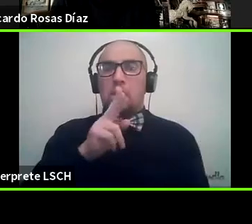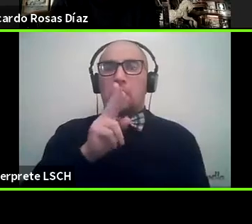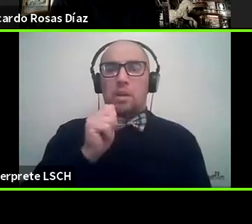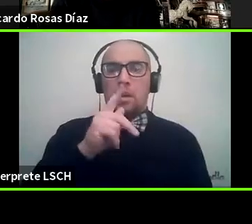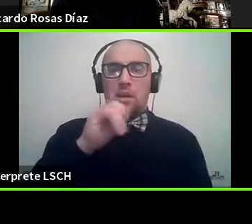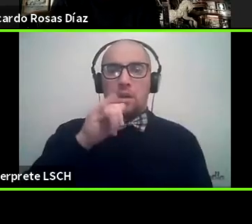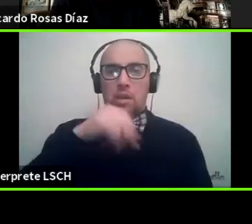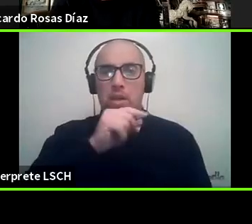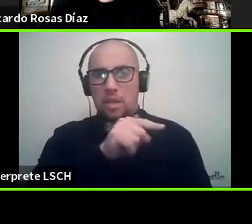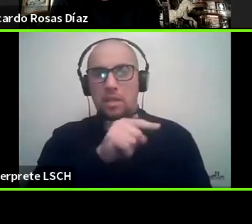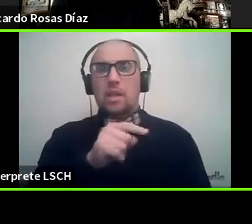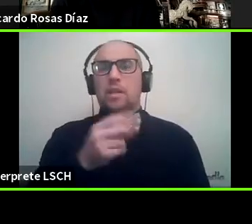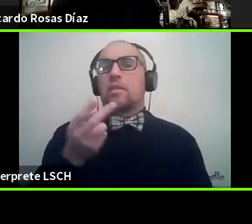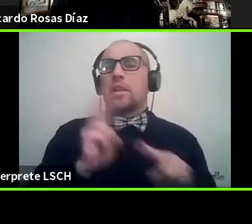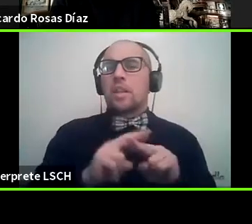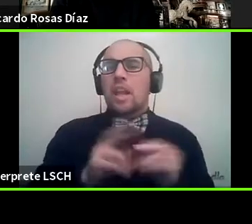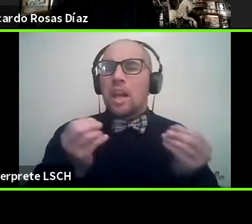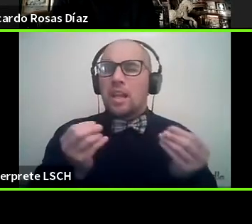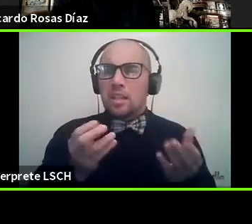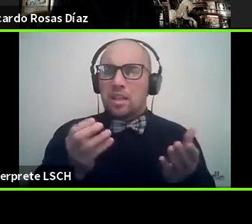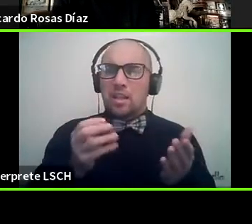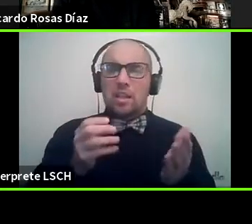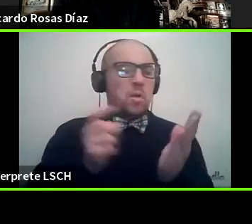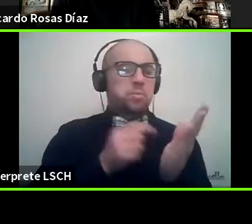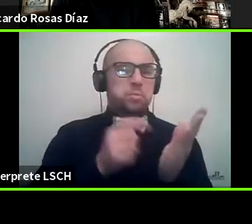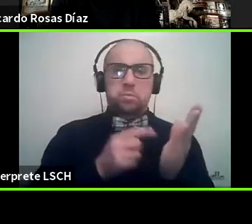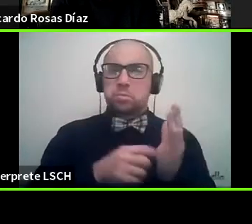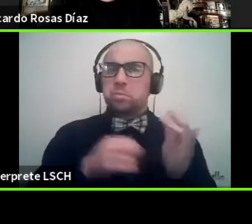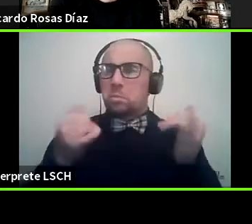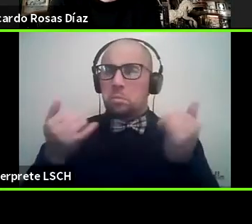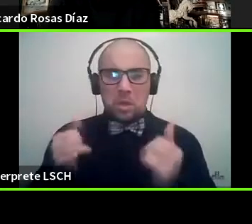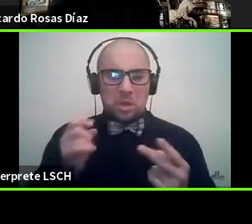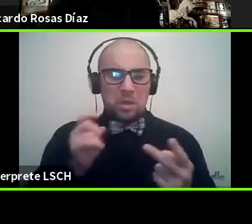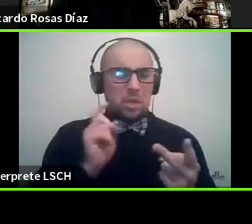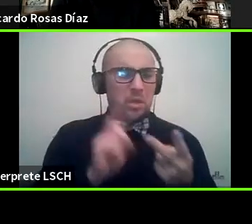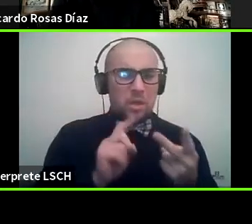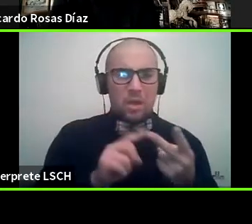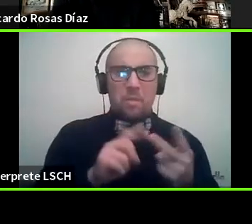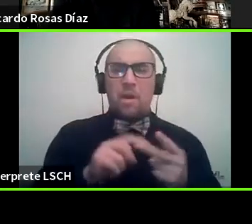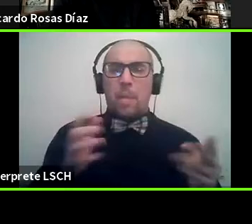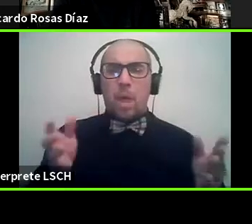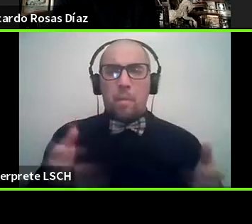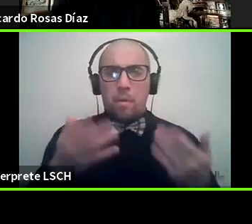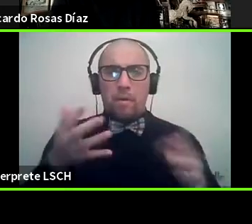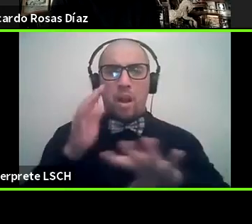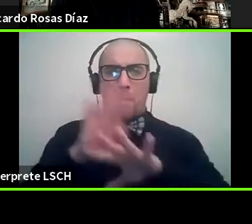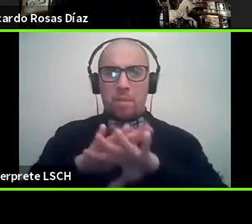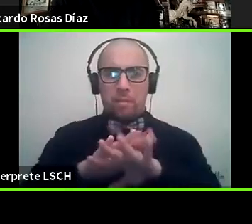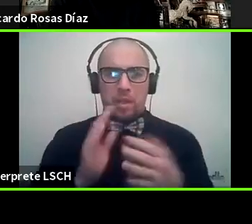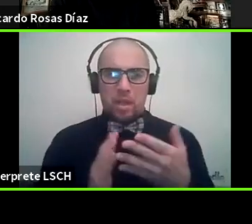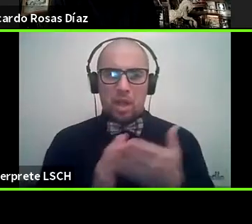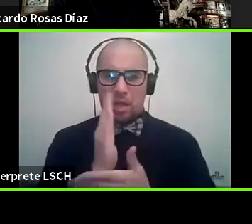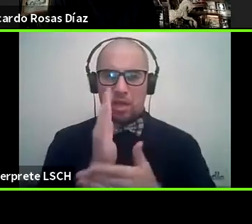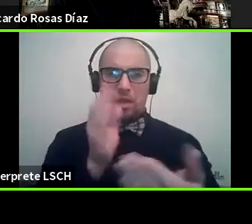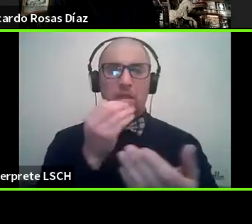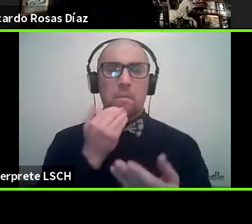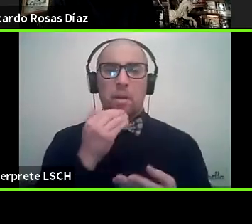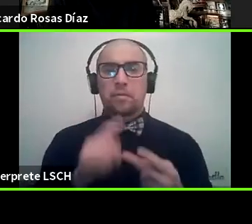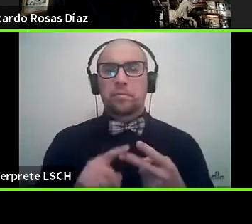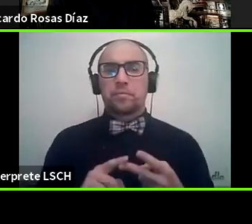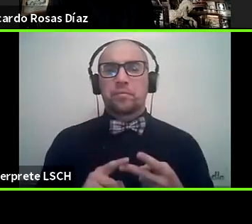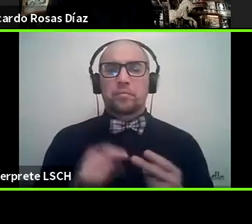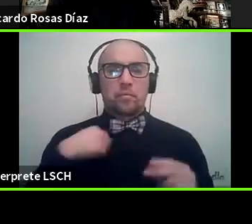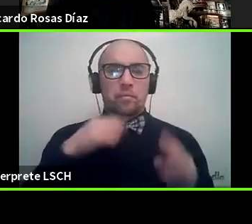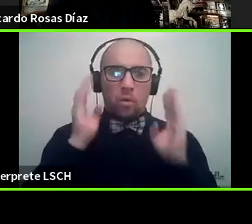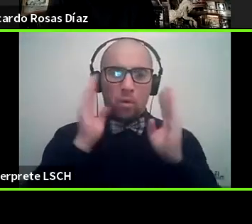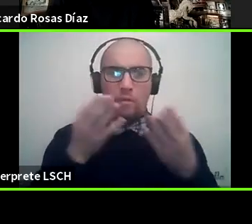Es una aplicación que es muy entretenida, que es para promover la matemática inicial, pero que tiene un